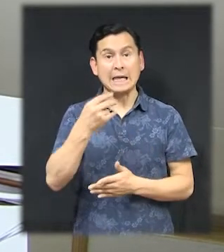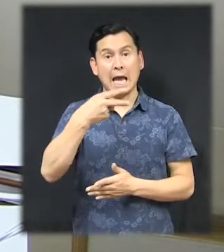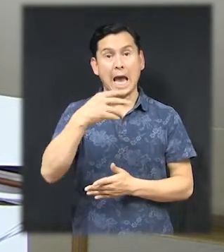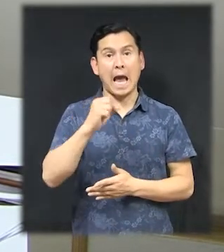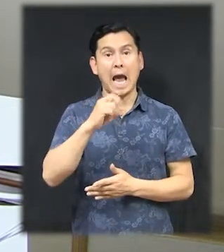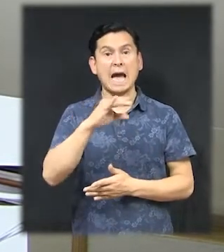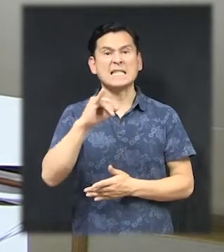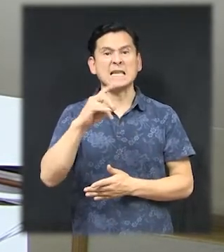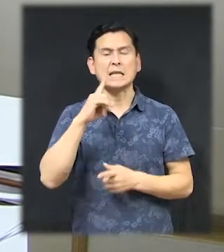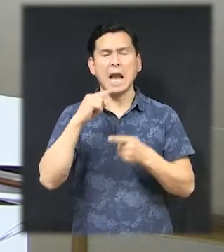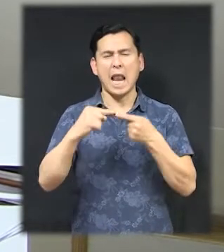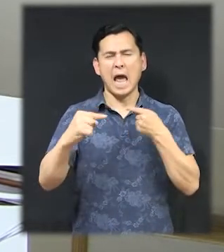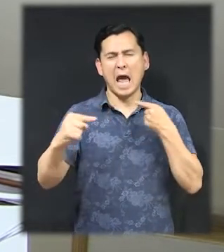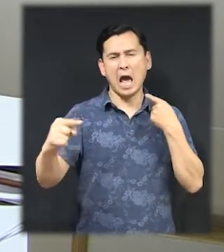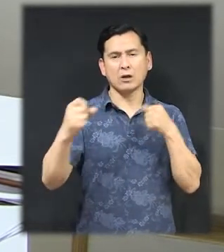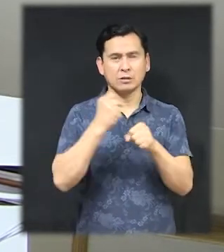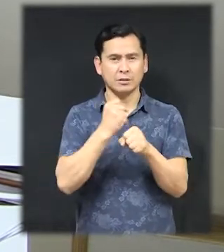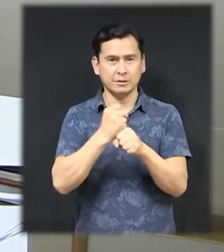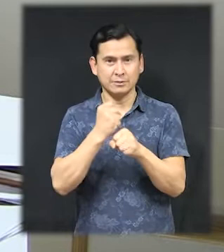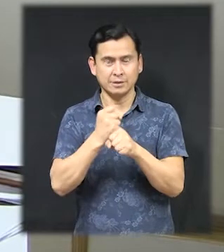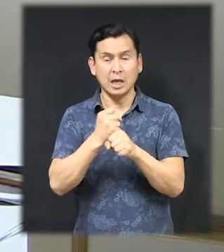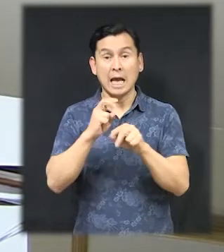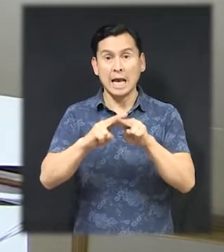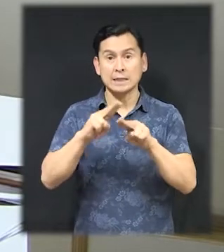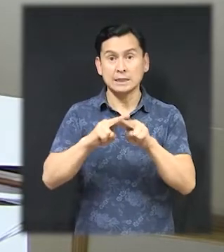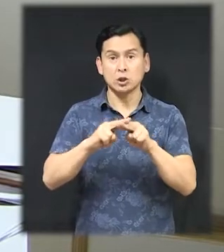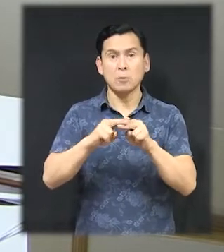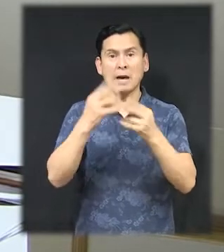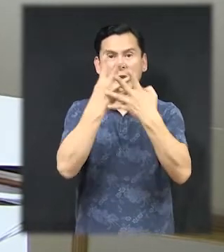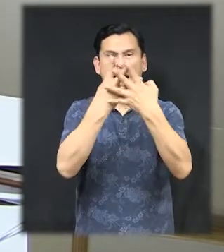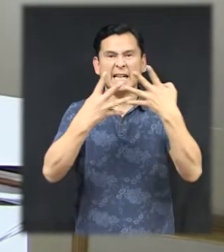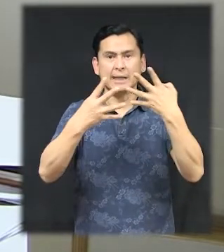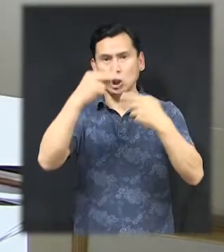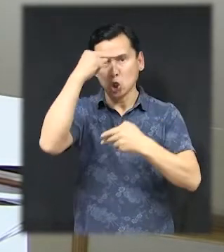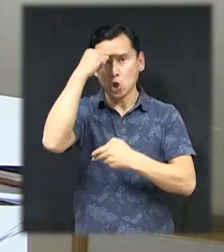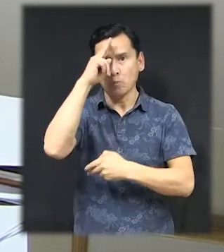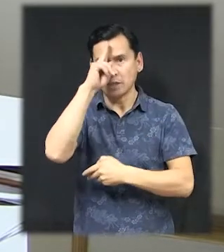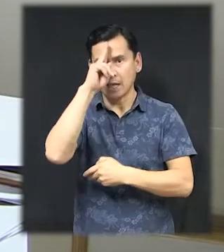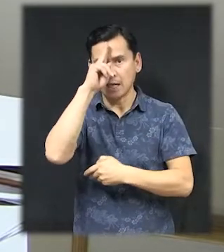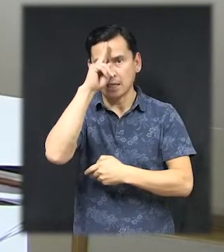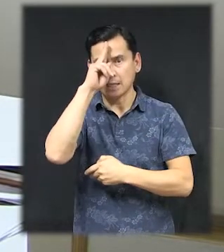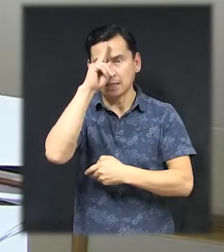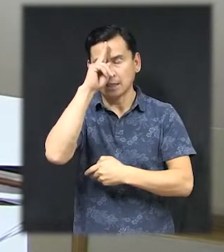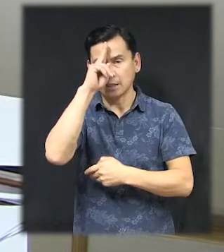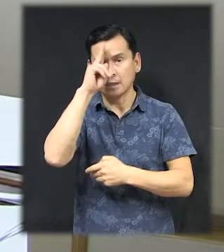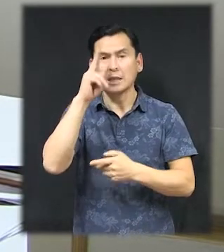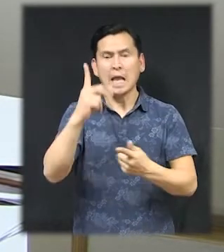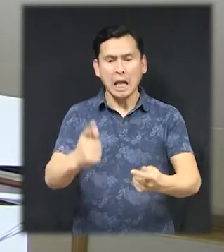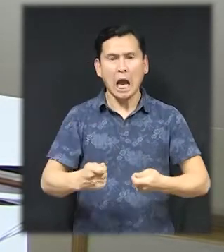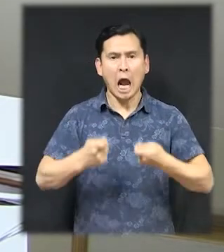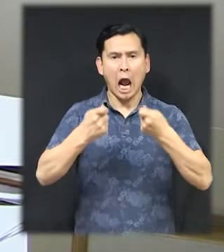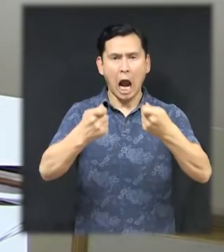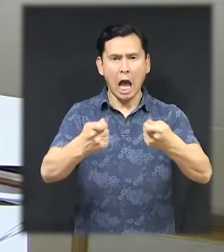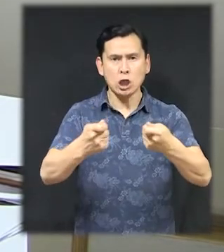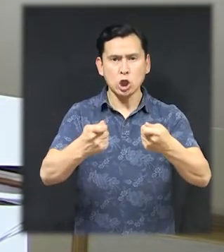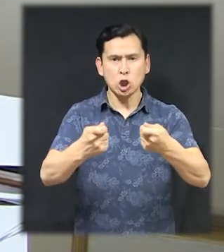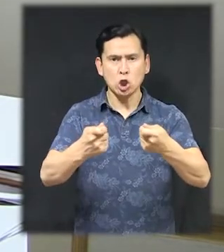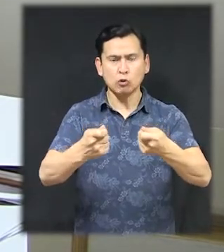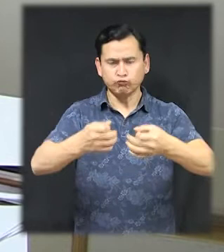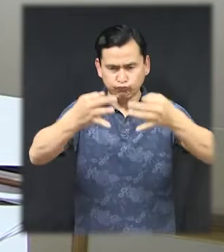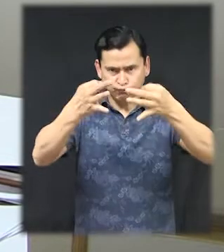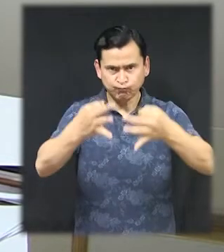alta complejidad. Y así fue que durante el año 2019, fines del 2019,